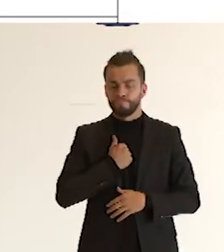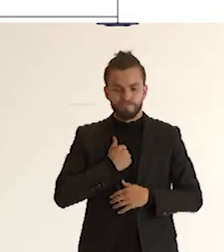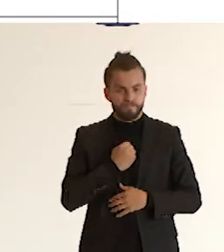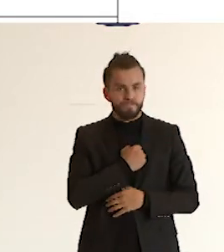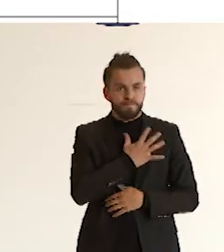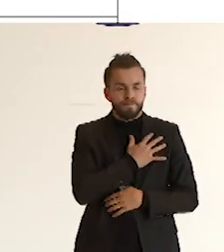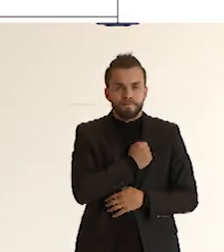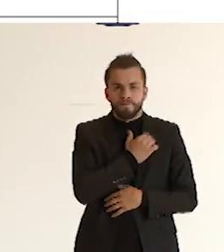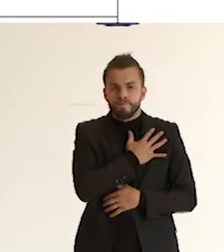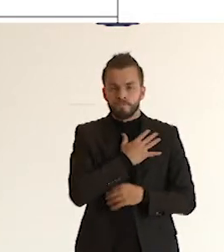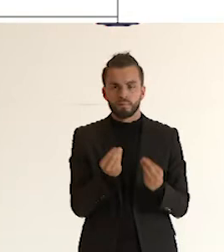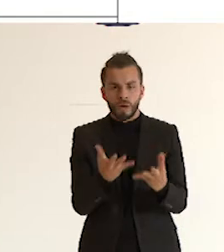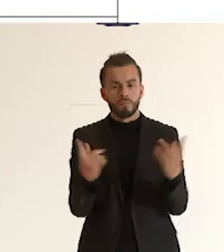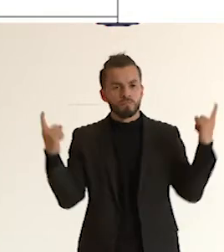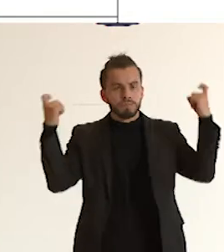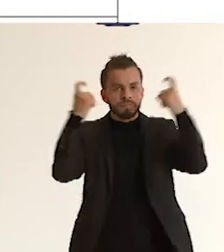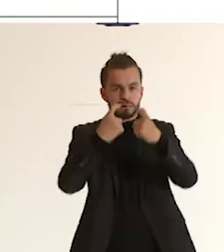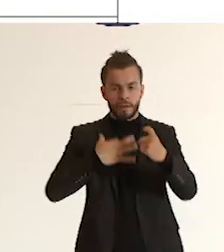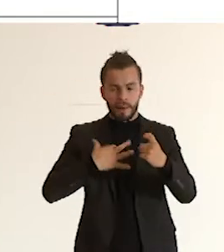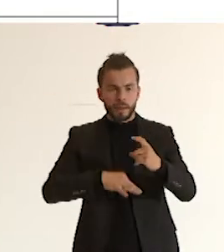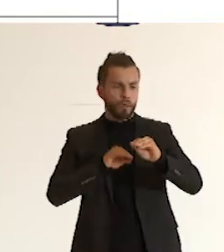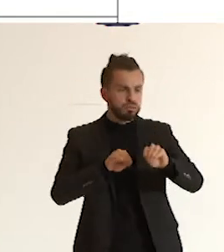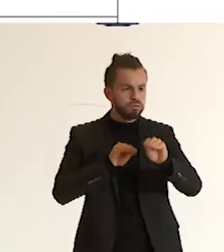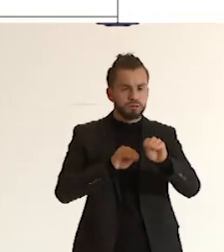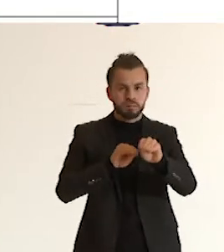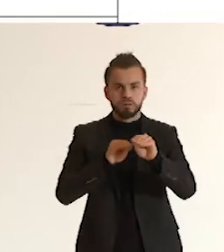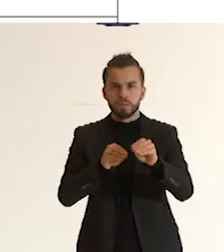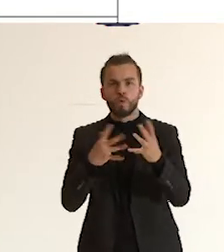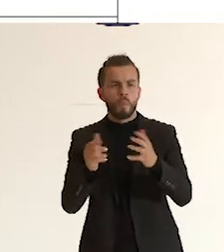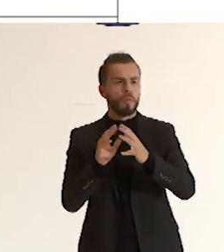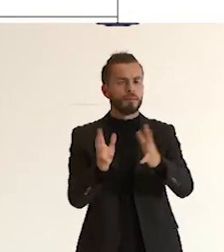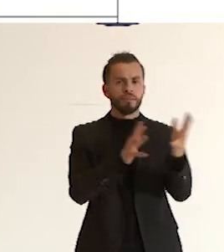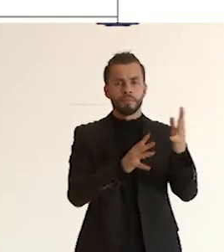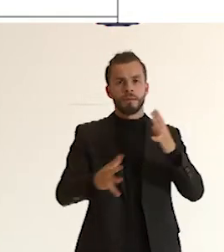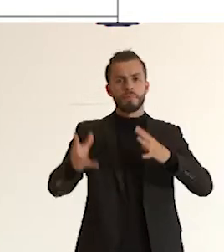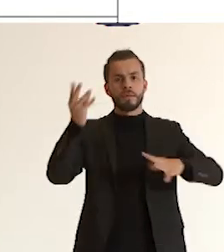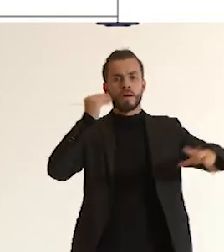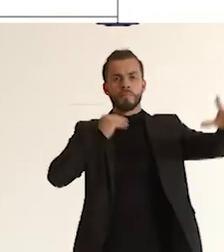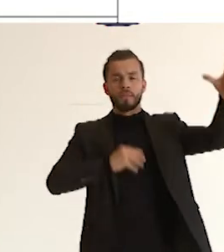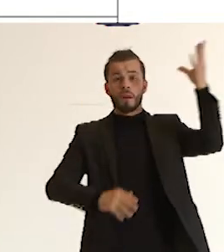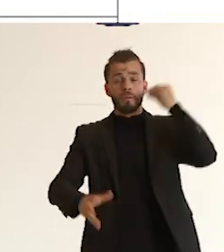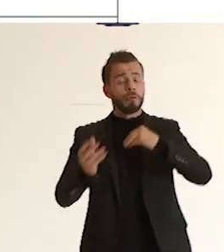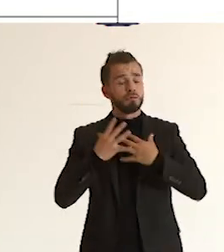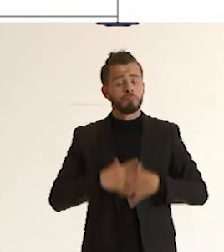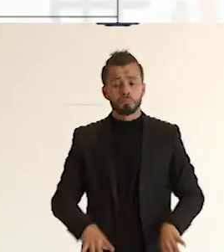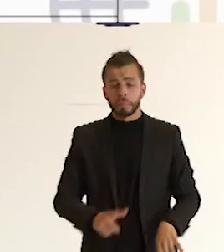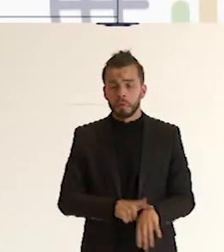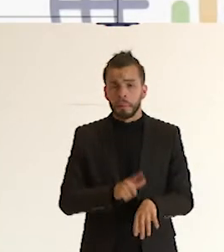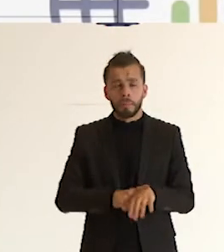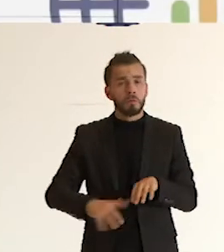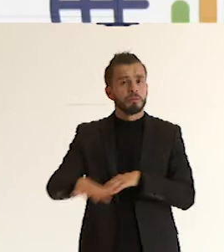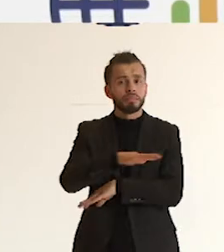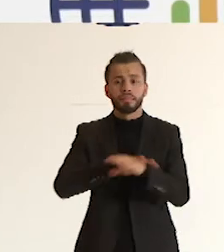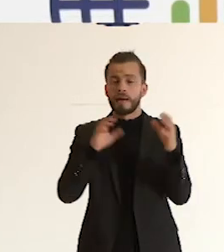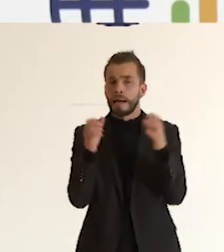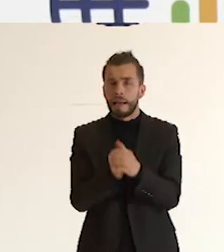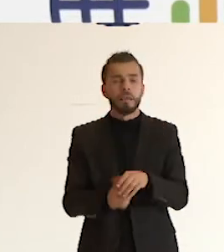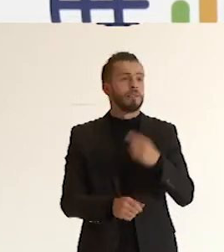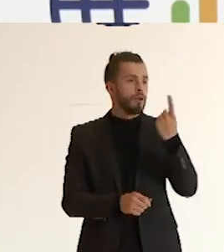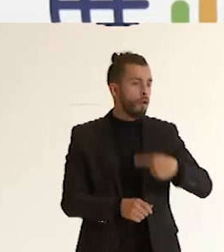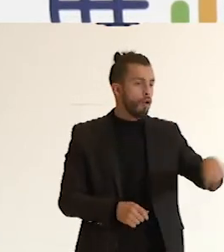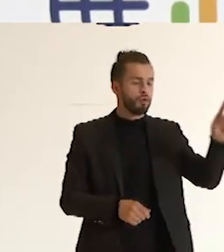de reflexionar sobre las implicaciones éticas de lo que se enseña y que eso se puede hacer en cualquier momento en cualquier clase de cualquier